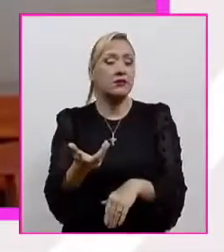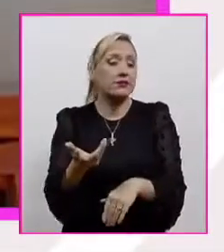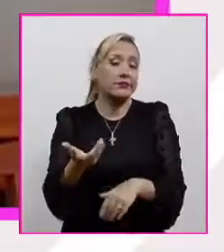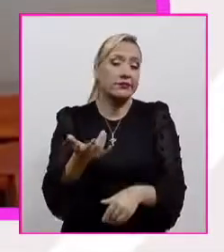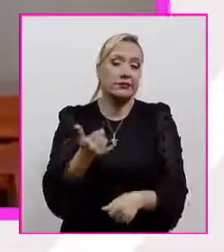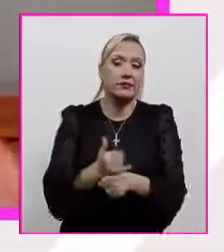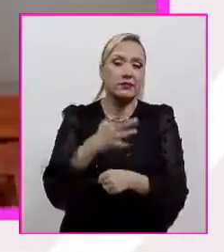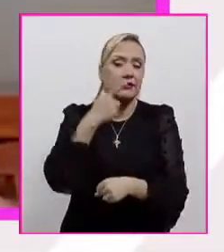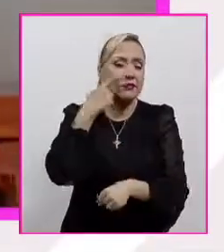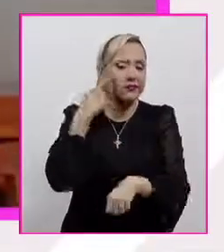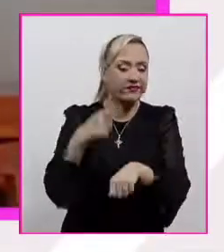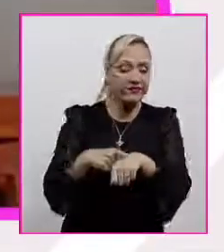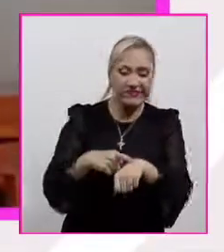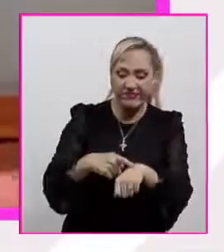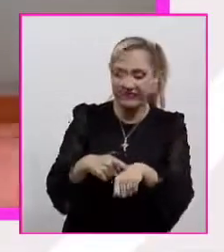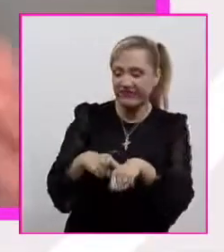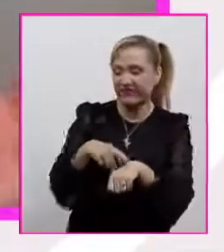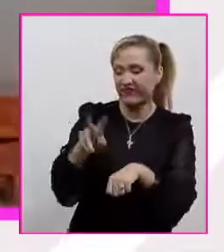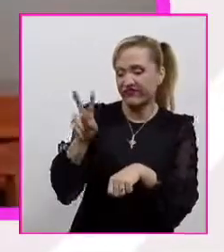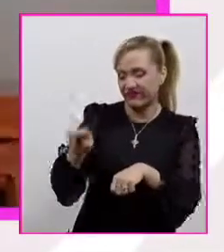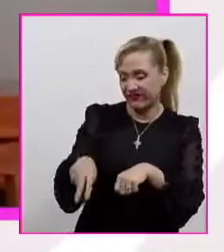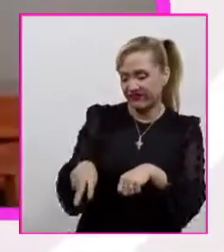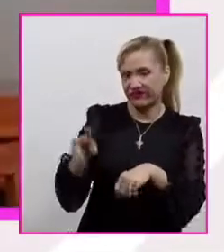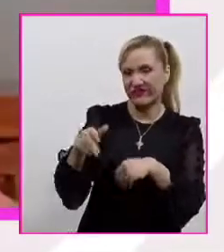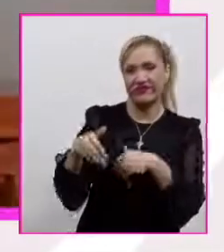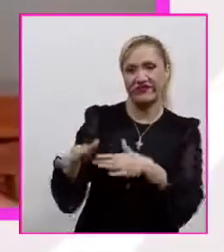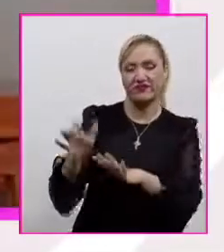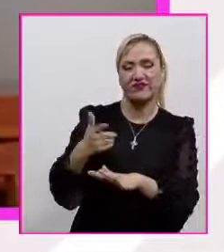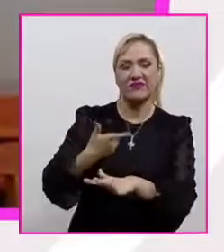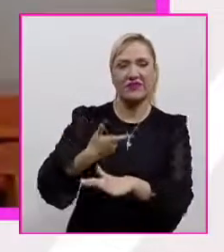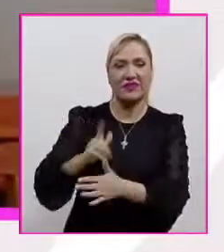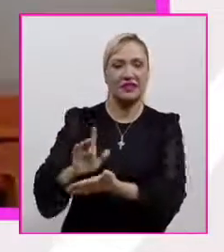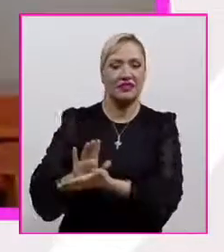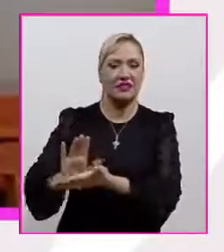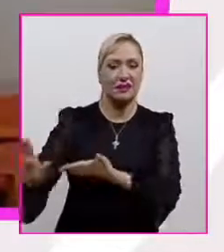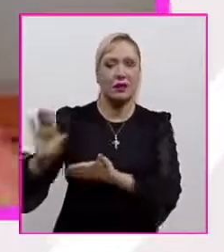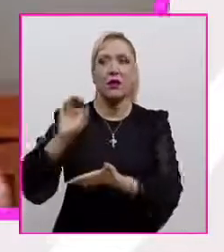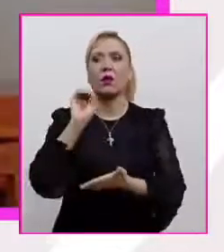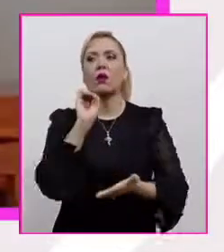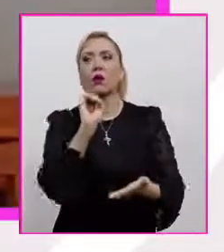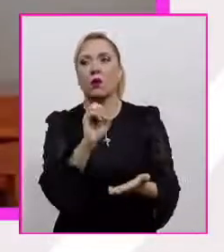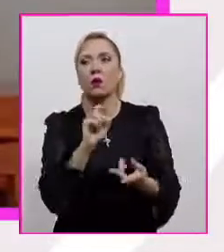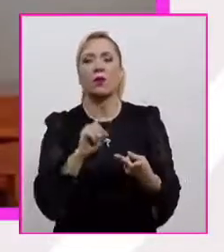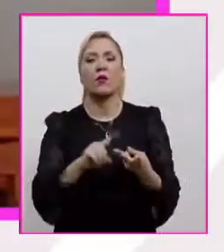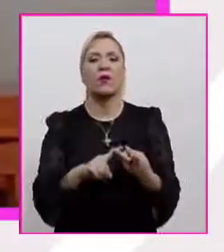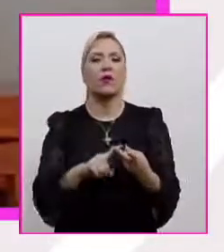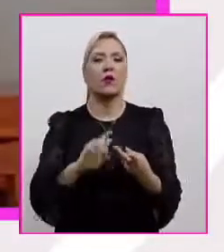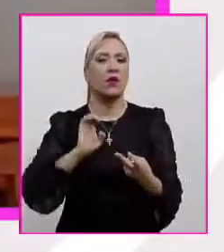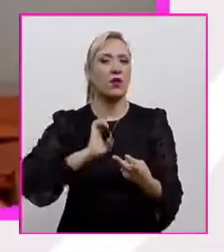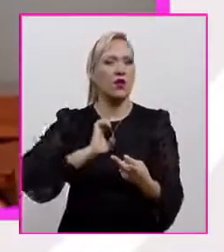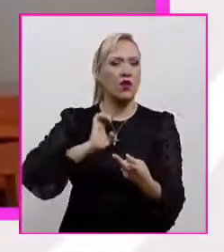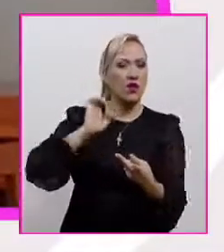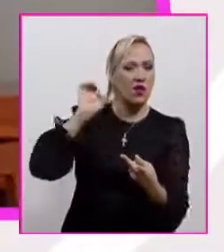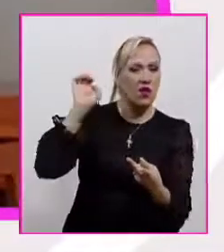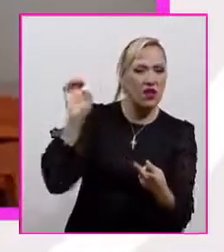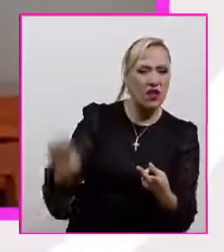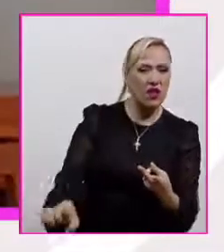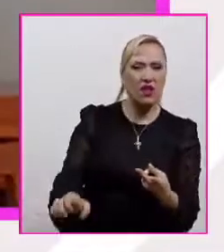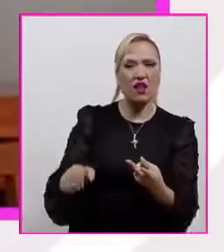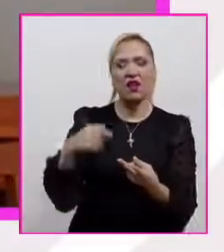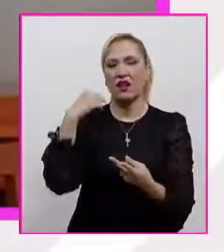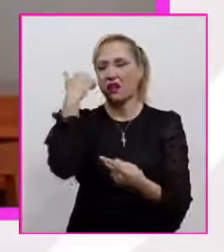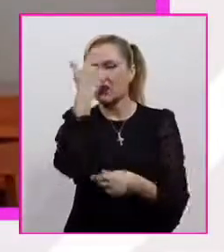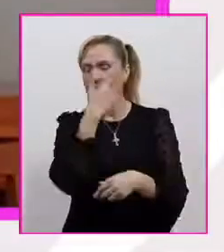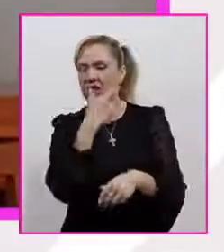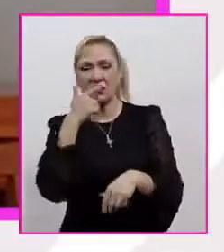prejuicios y en preconcepciones raciales o que tiene que ver con aporofobia, por ejemplo, o